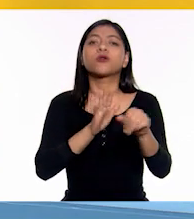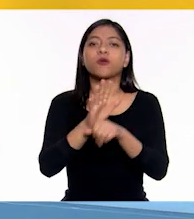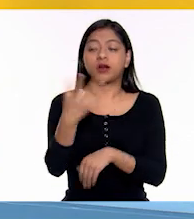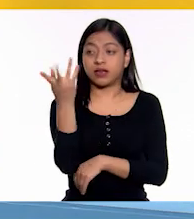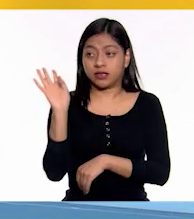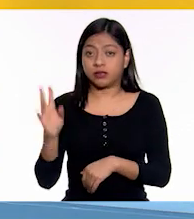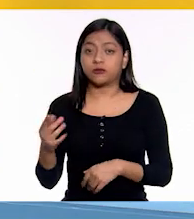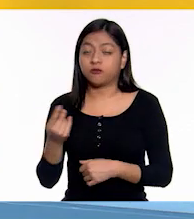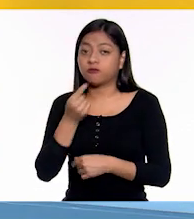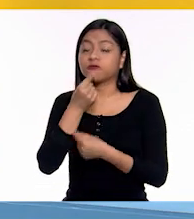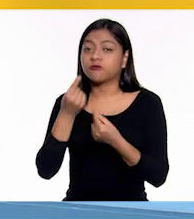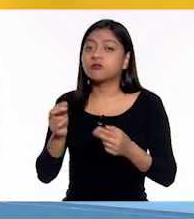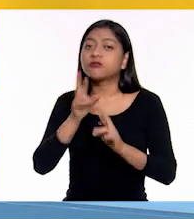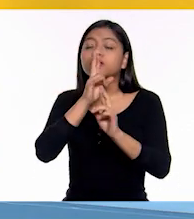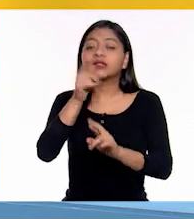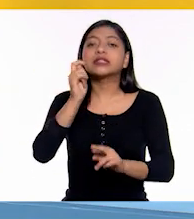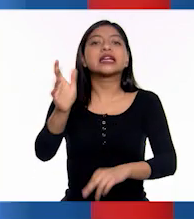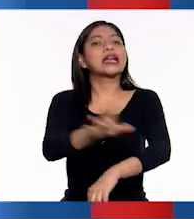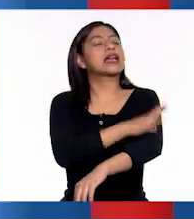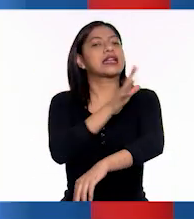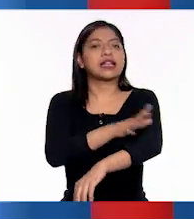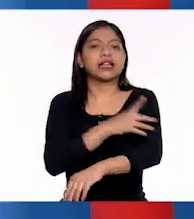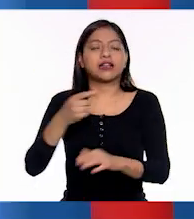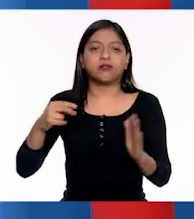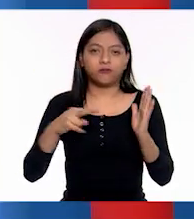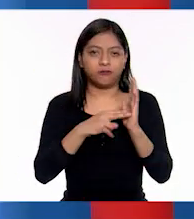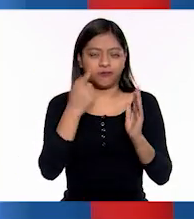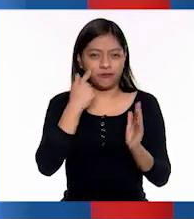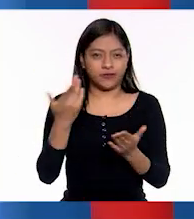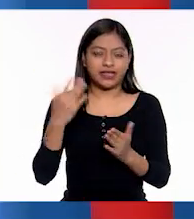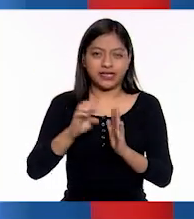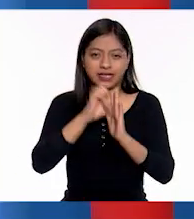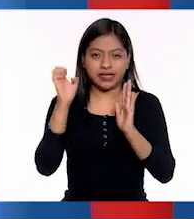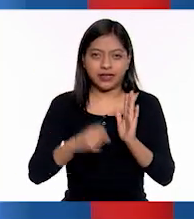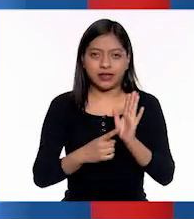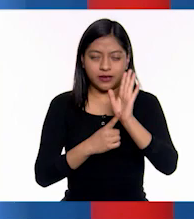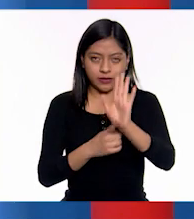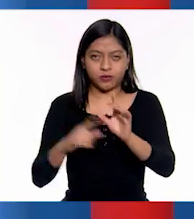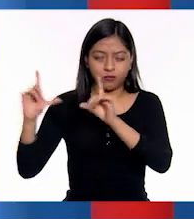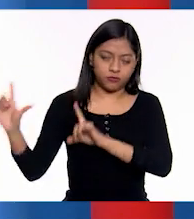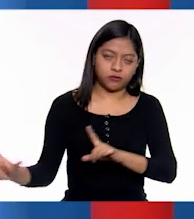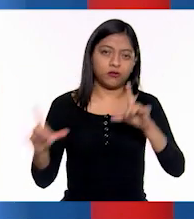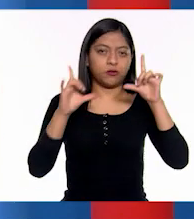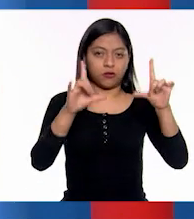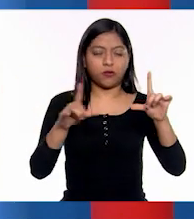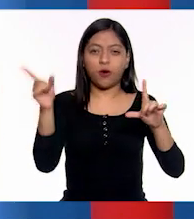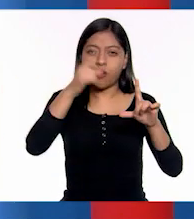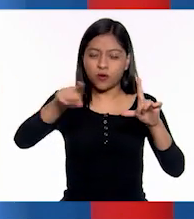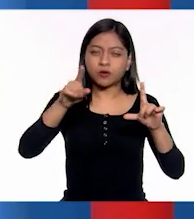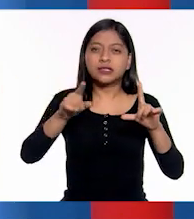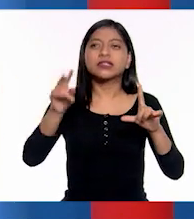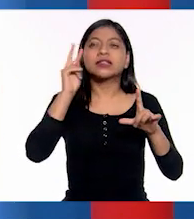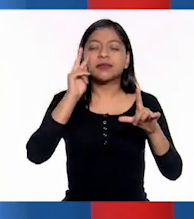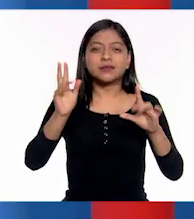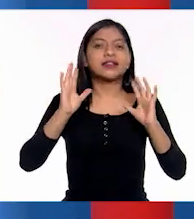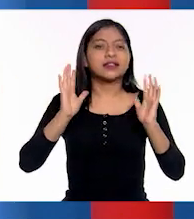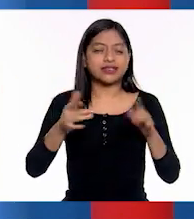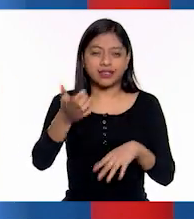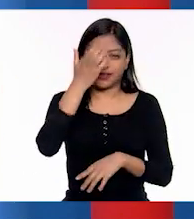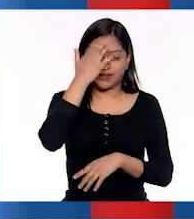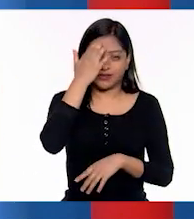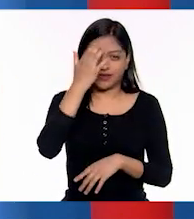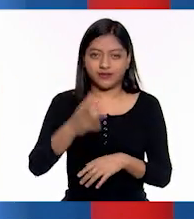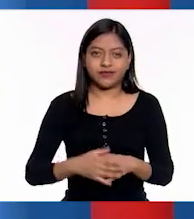mayoría de los niños contestó que la eléctrica. Sí, veamos un ejemplo en la siguiente diapositiva que seguramente muchos de los estudiantes